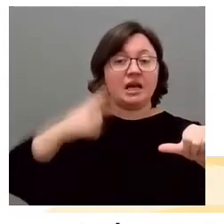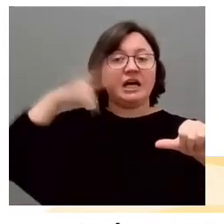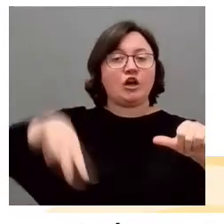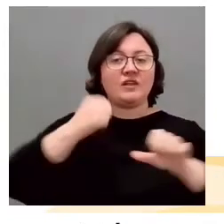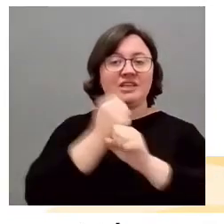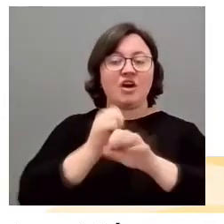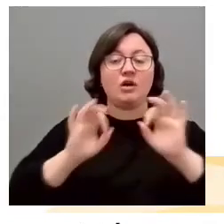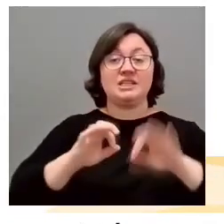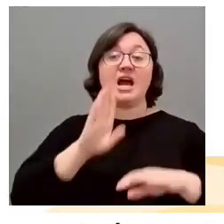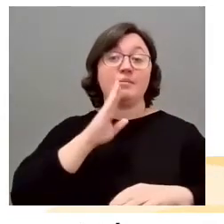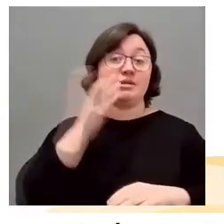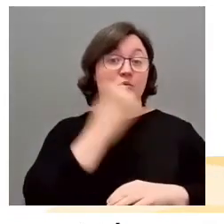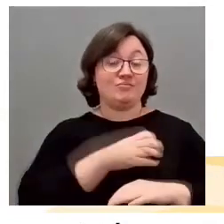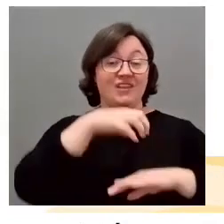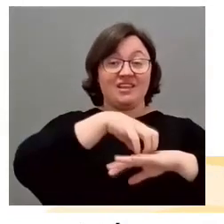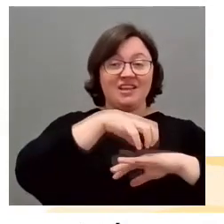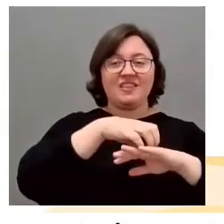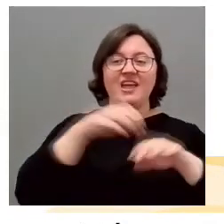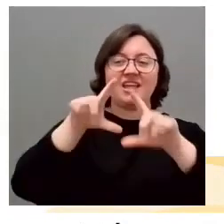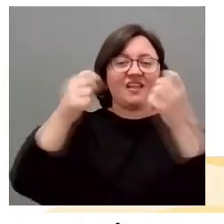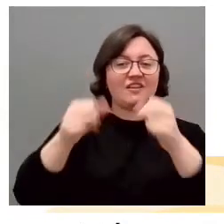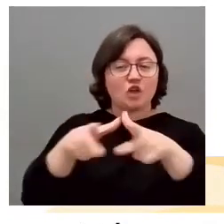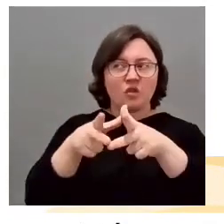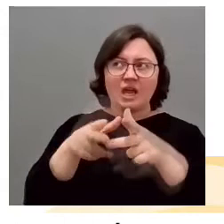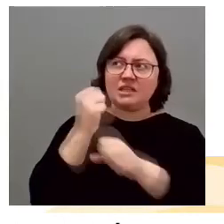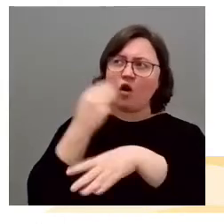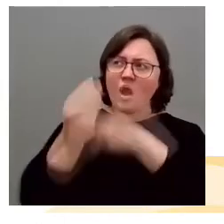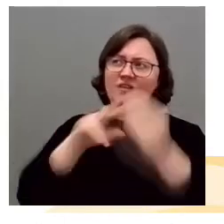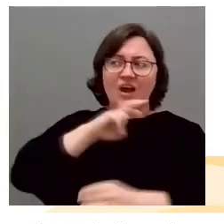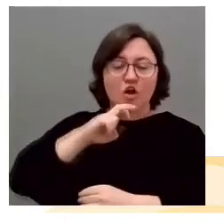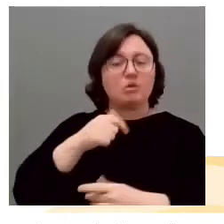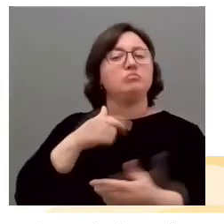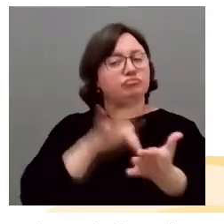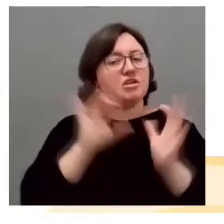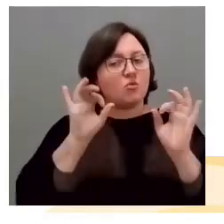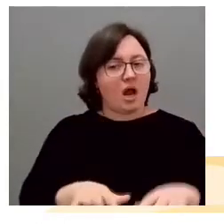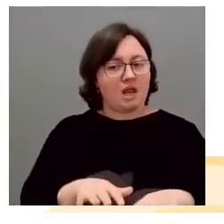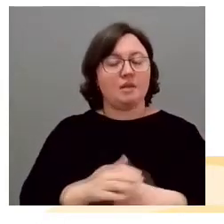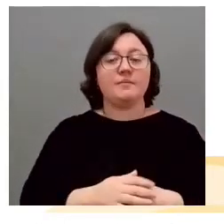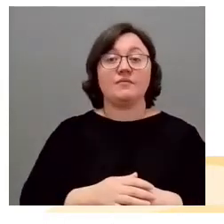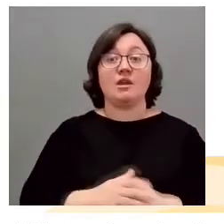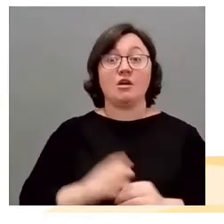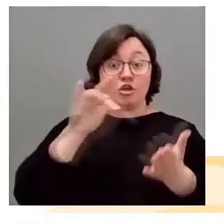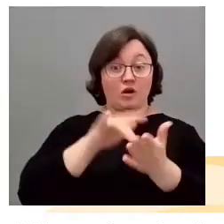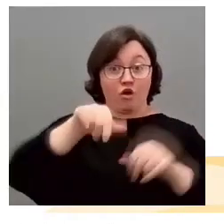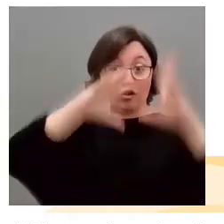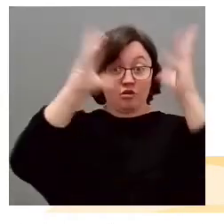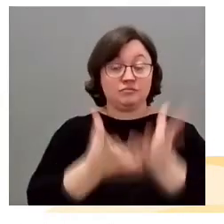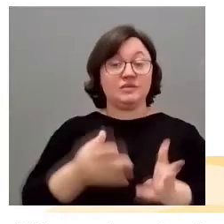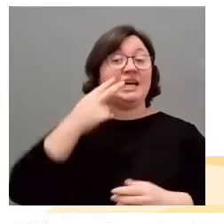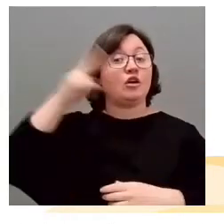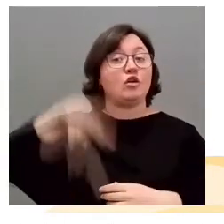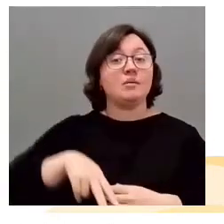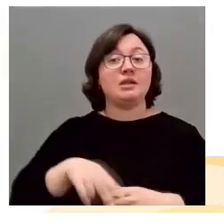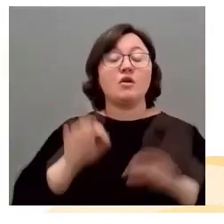apuntaban también Miguel y Luis, hacéis las entidades sociales, ¿no? Con lo cual, para mí este día es un homenaje no solo o un reconocimiento no